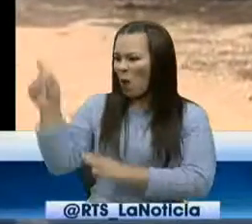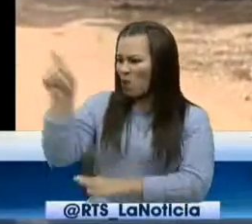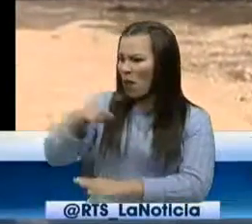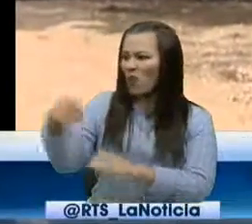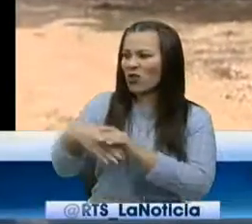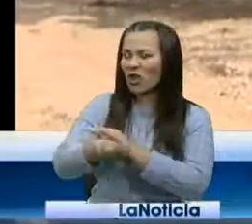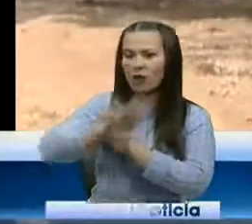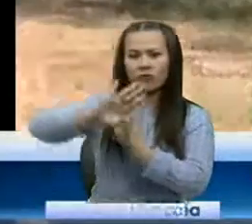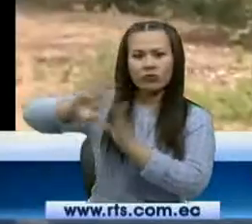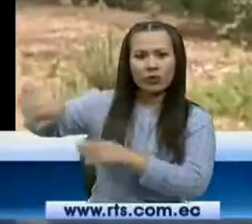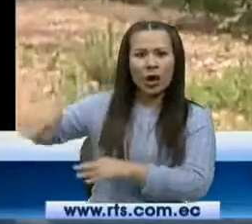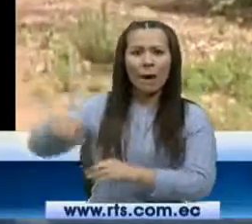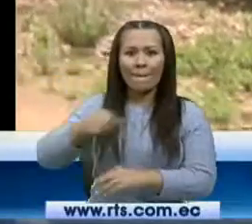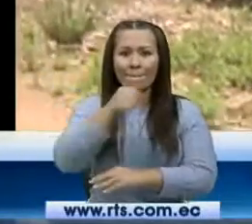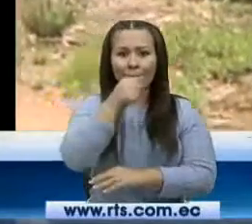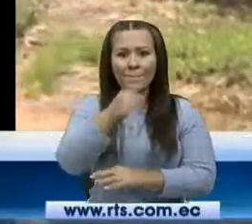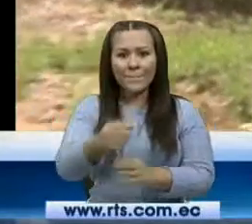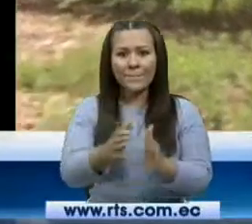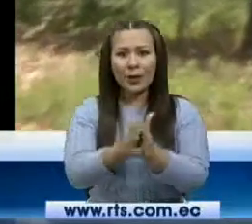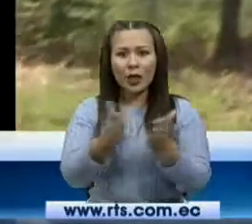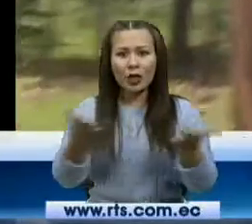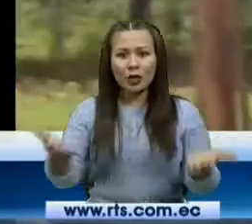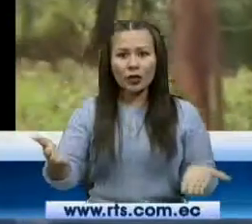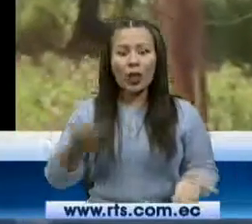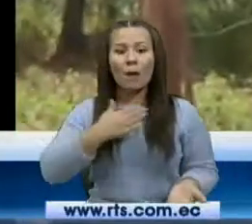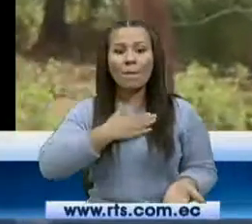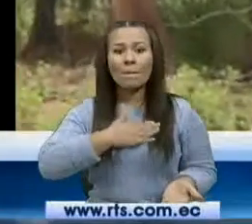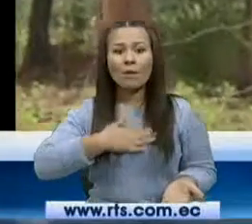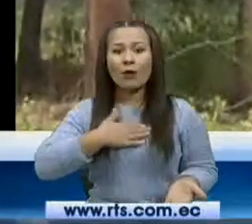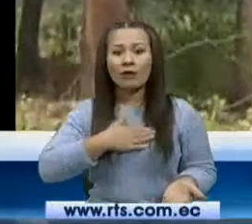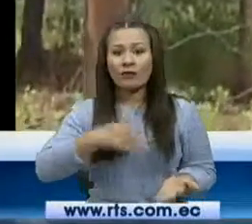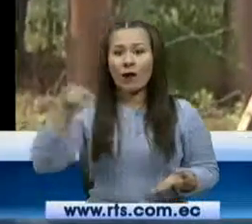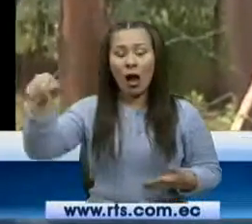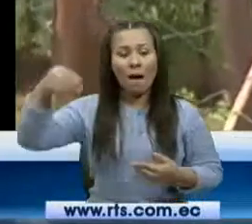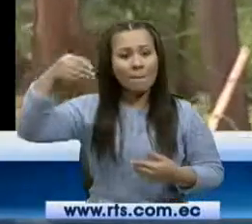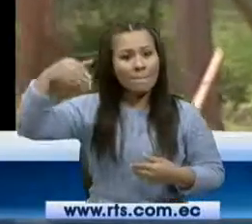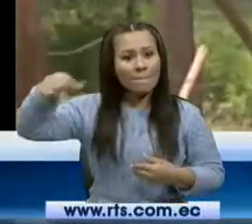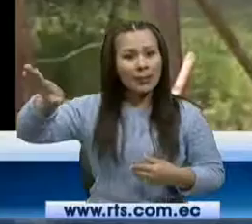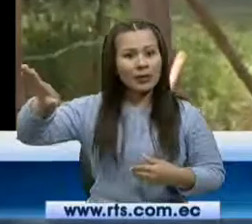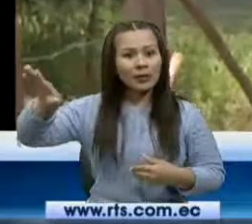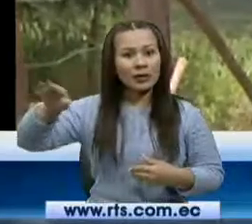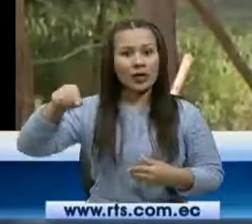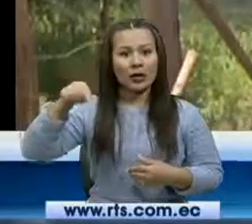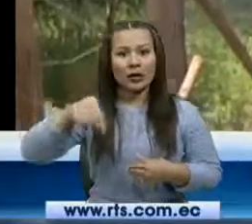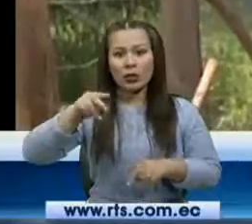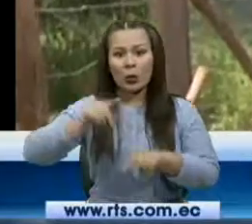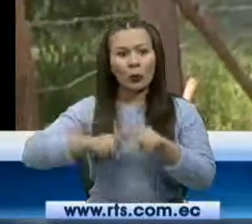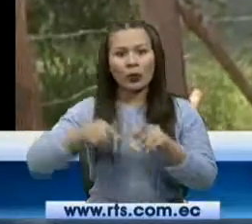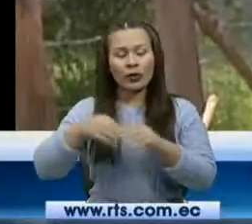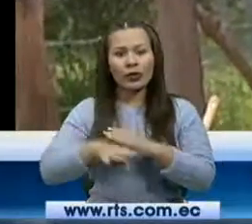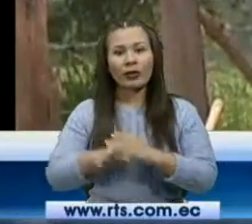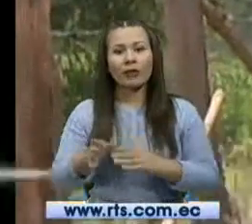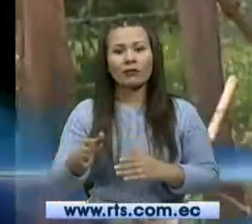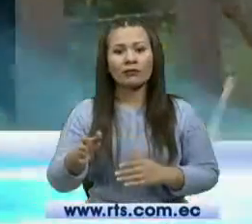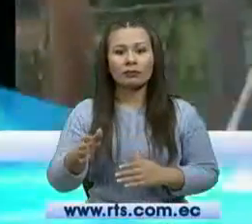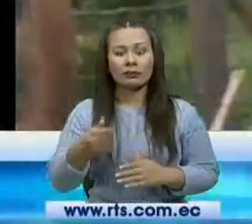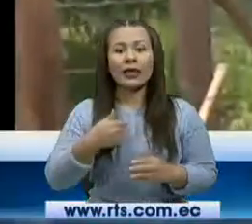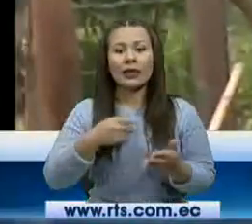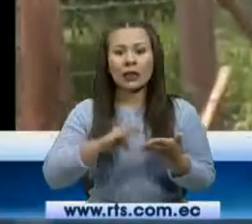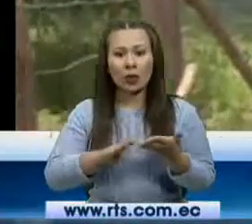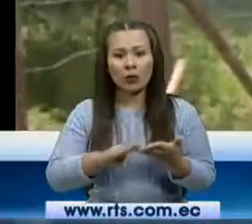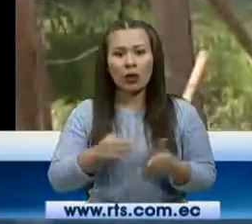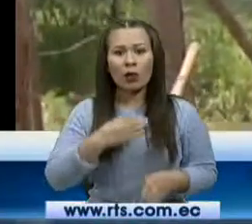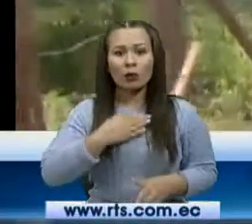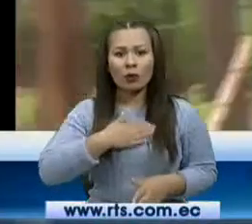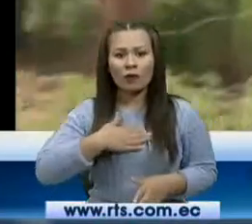paso. Periodista, por favor, la propiedad es más allá. Pase que no hay ningún letrero. Ya. Ah, ya. Por favor.